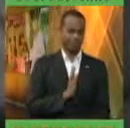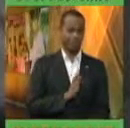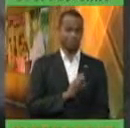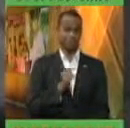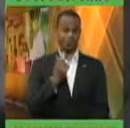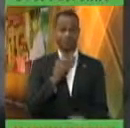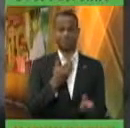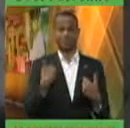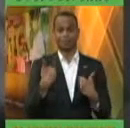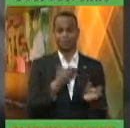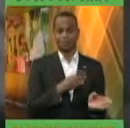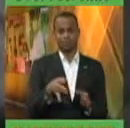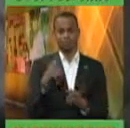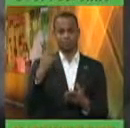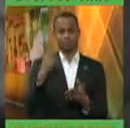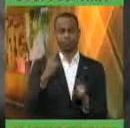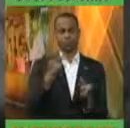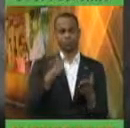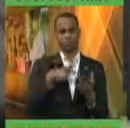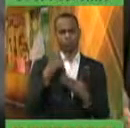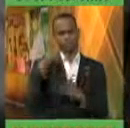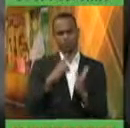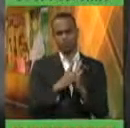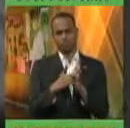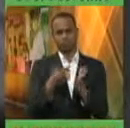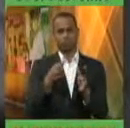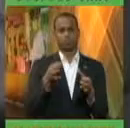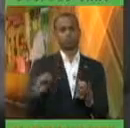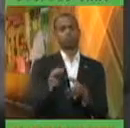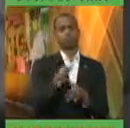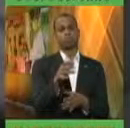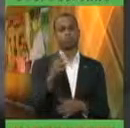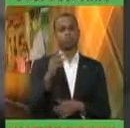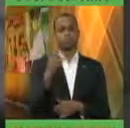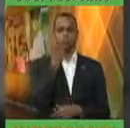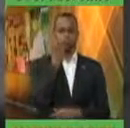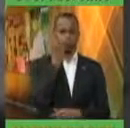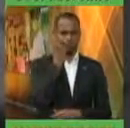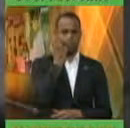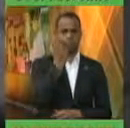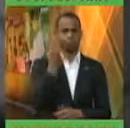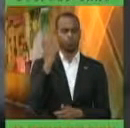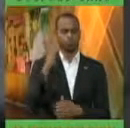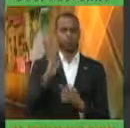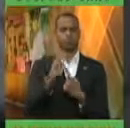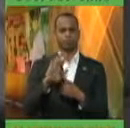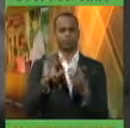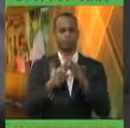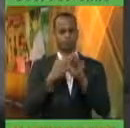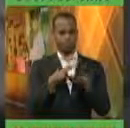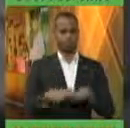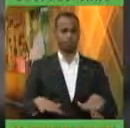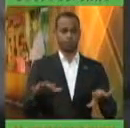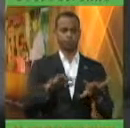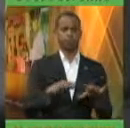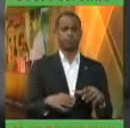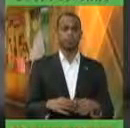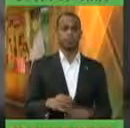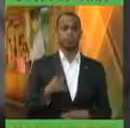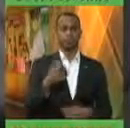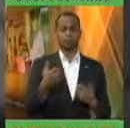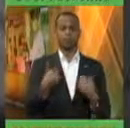plan de discapacidad y municipalidad que recientemente lo vamos incluso a presentar a la comunidad allí hay